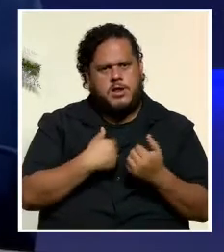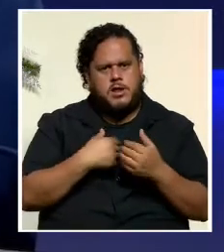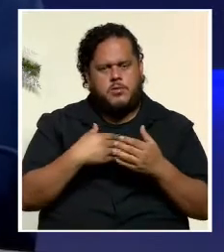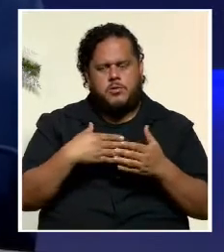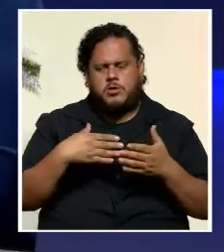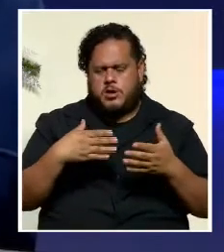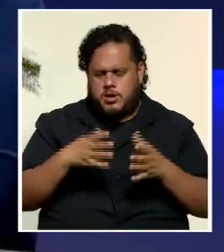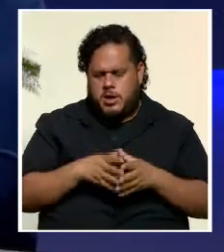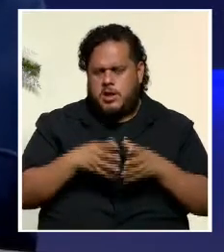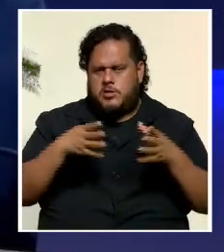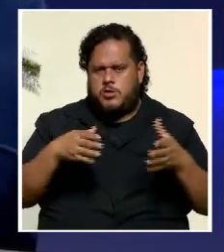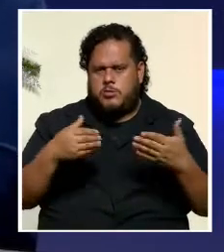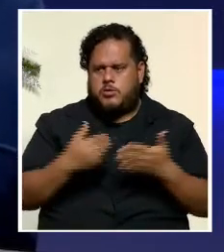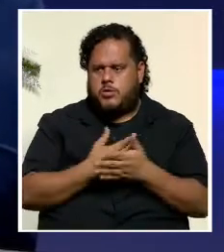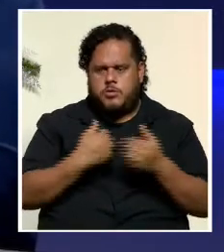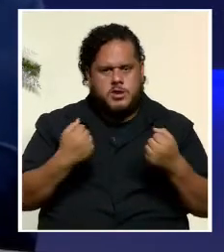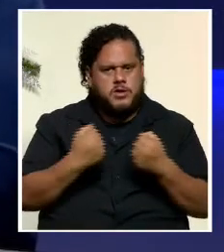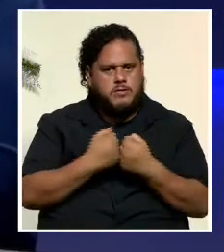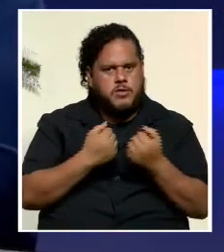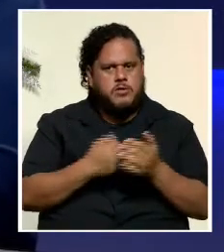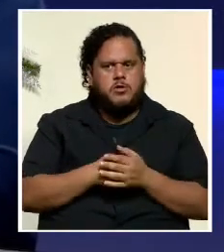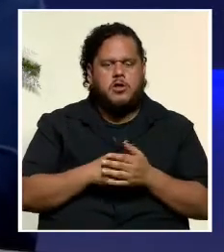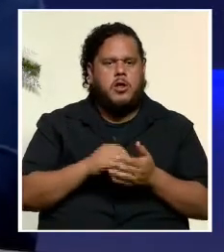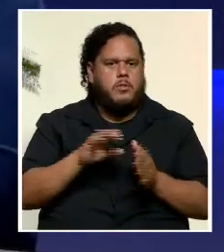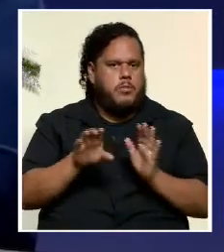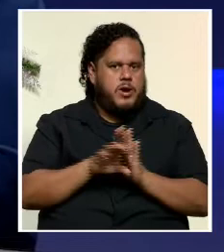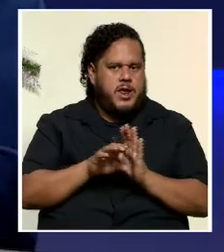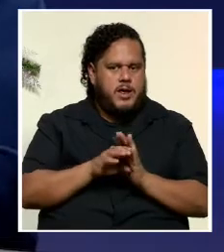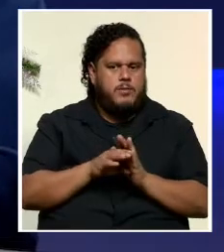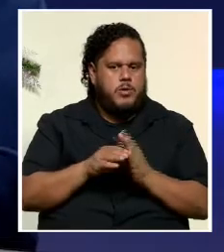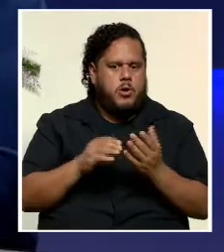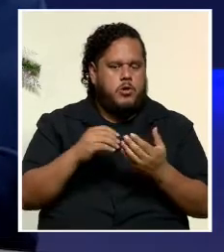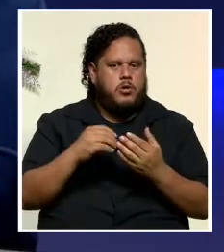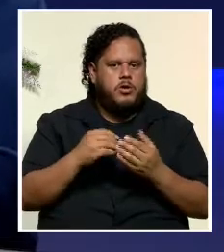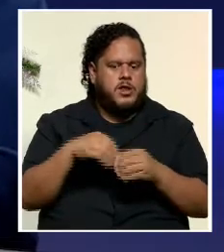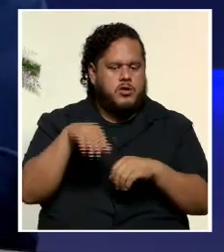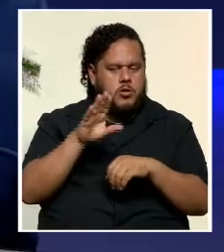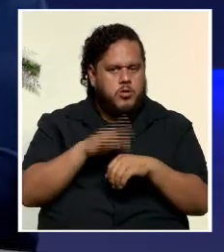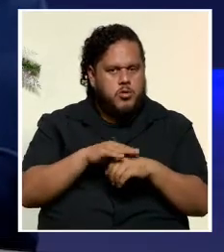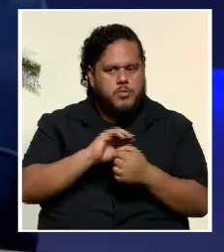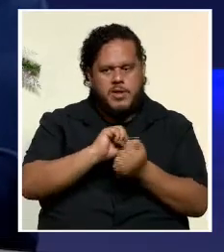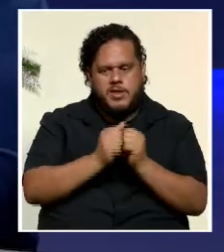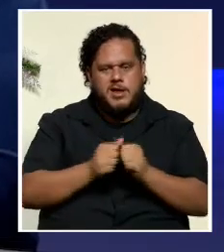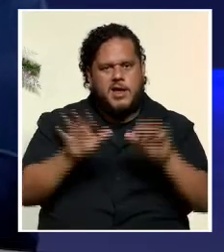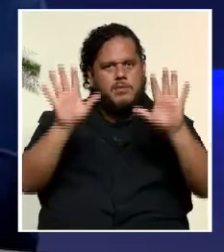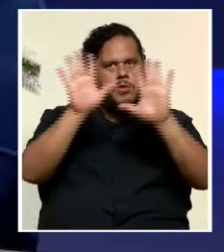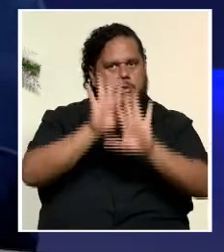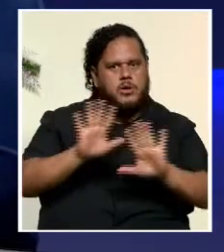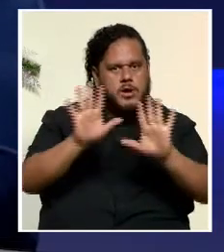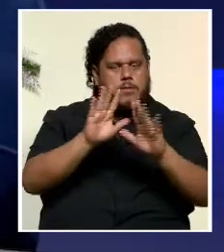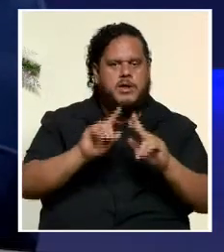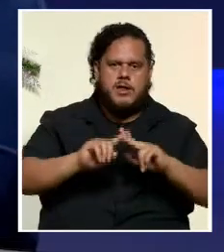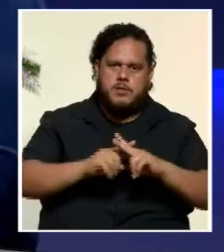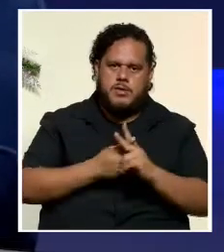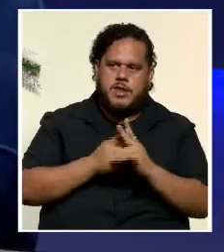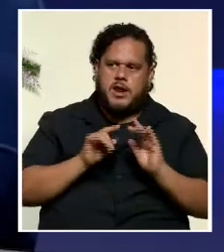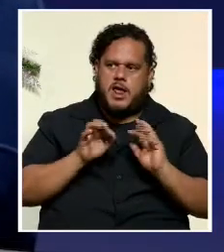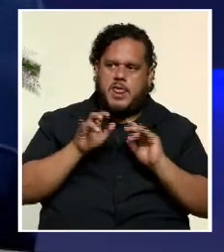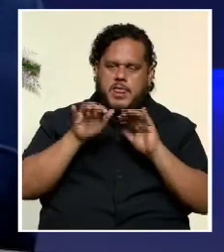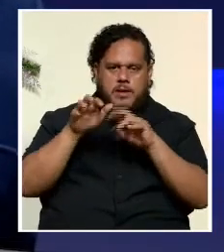nuevos desafíos, los derivados del cambio climático, por ejemplo. Ahora se van a empezar a dar migraciones